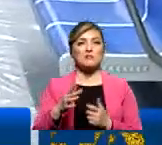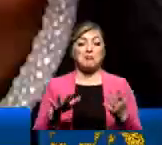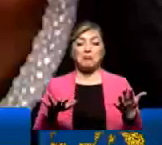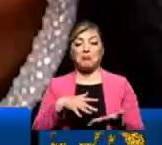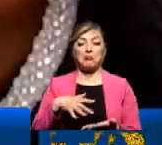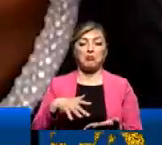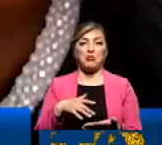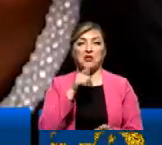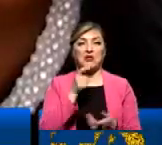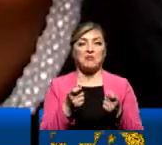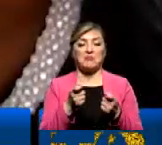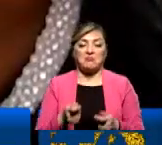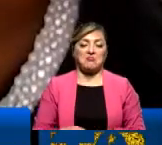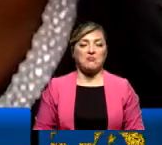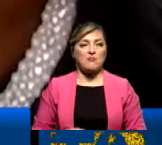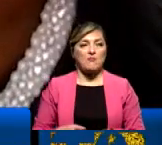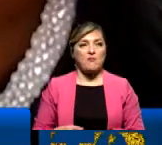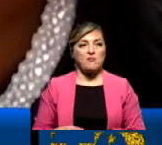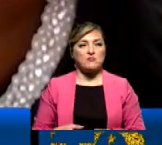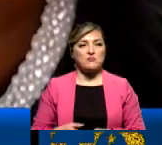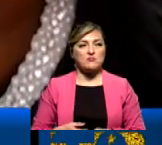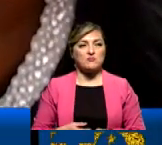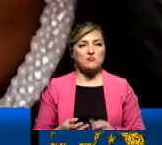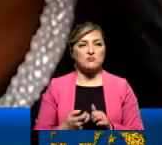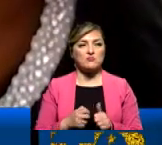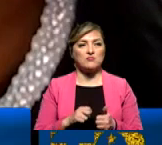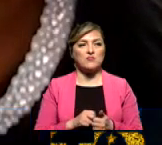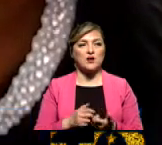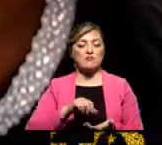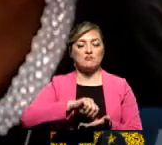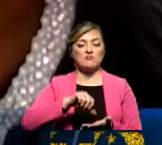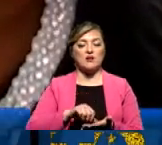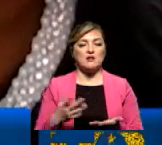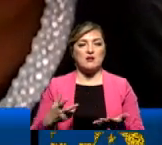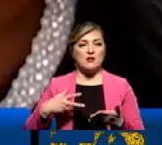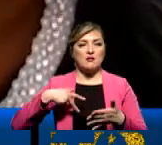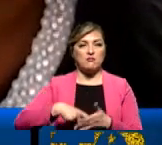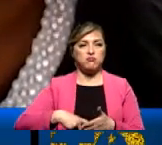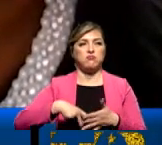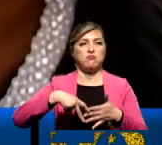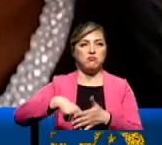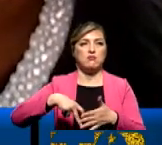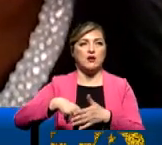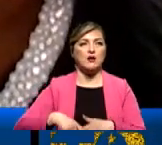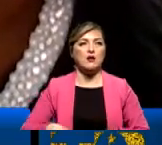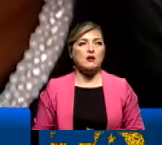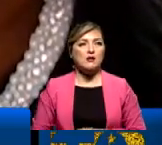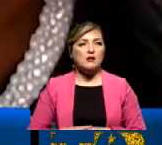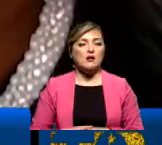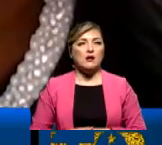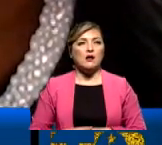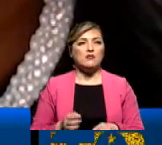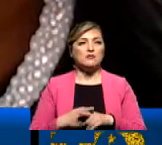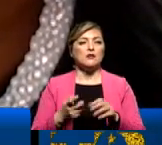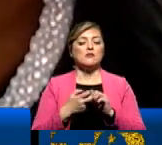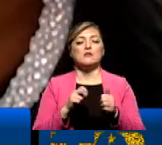limbo. La movilidad de la ciudad sigue de tumbo en tumbo. Lamentablemente, esta suerte de cambios